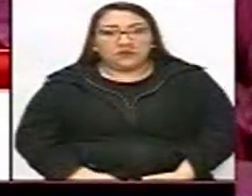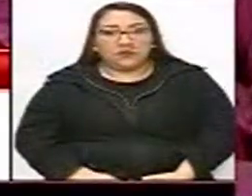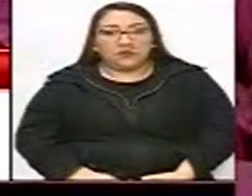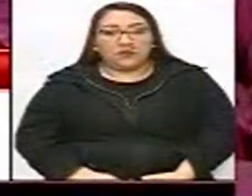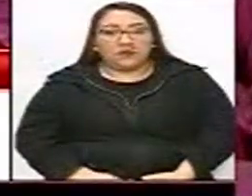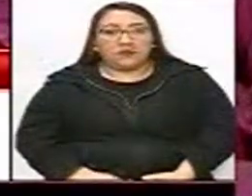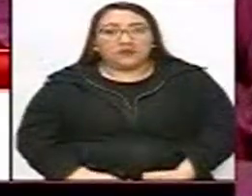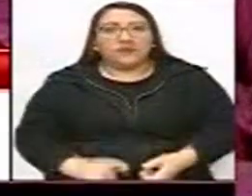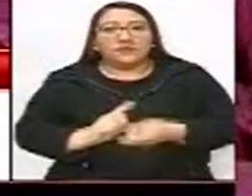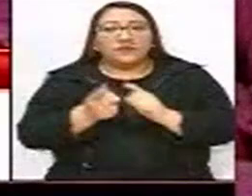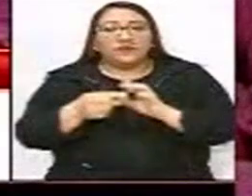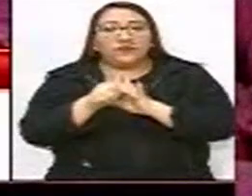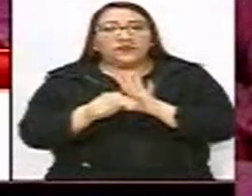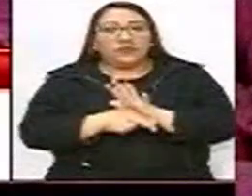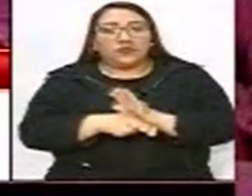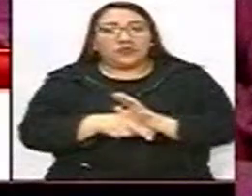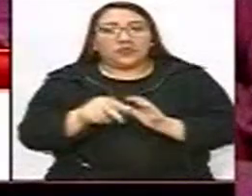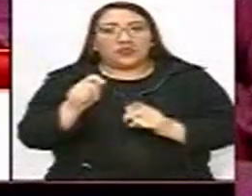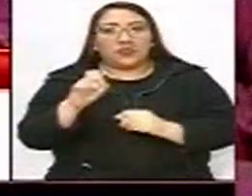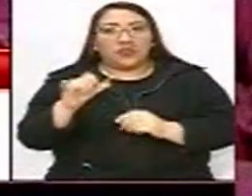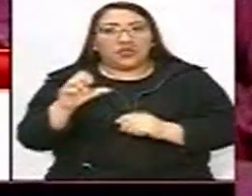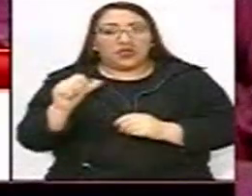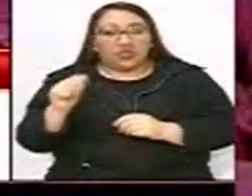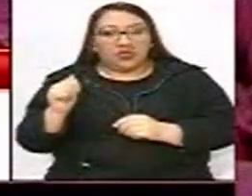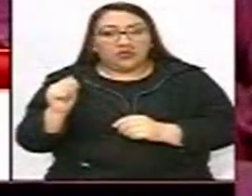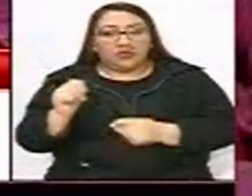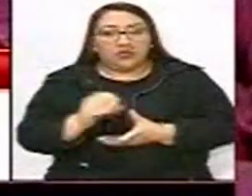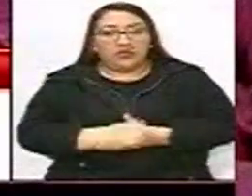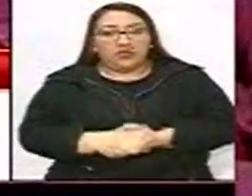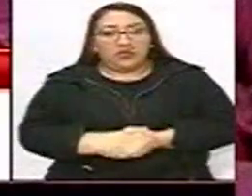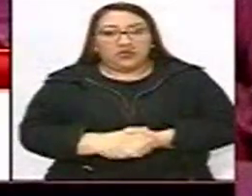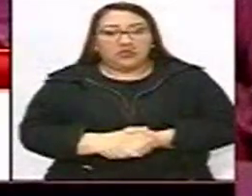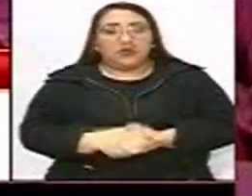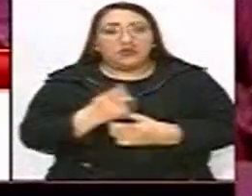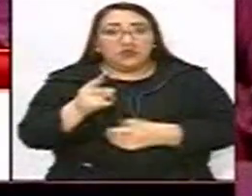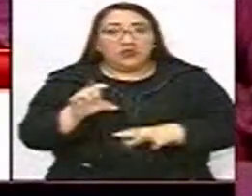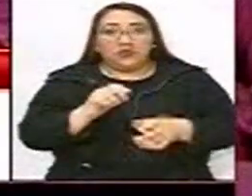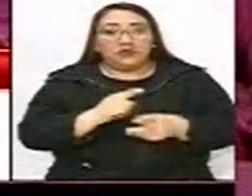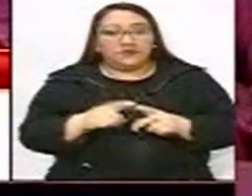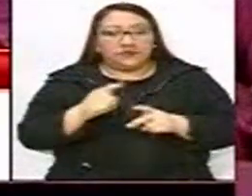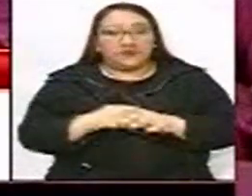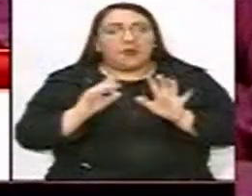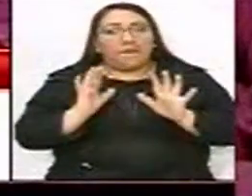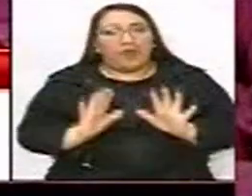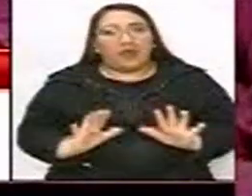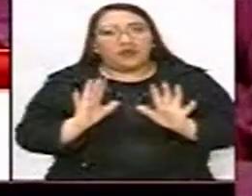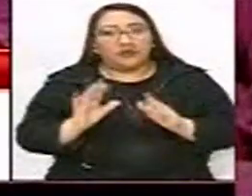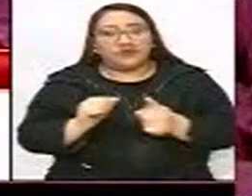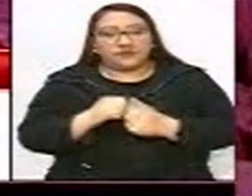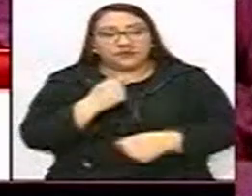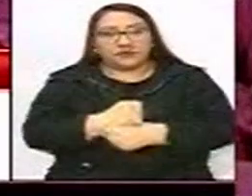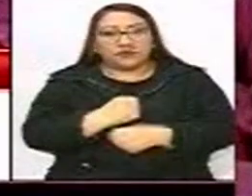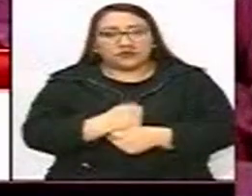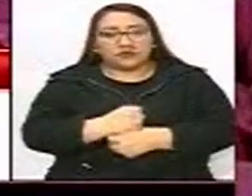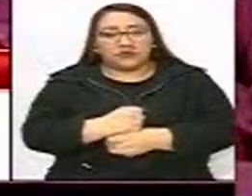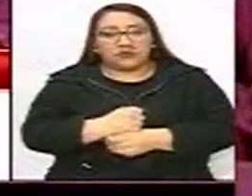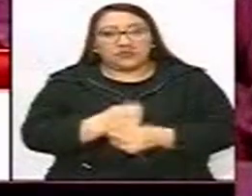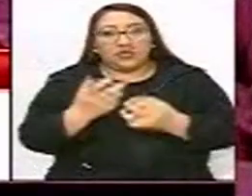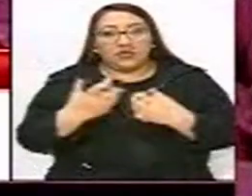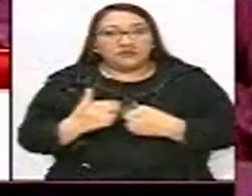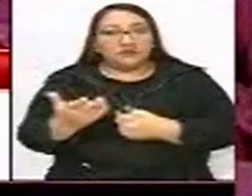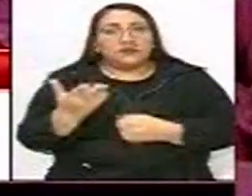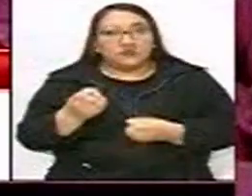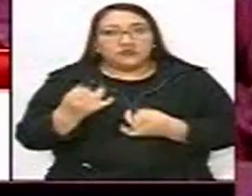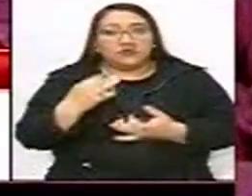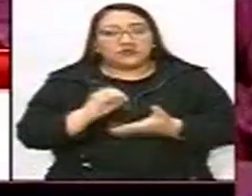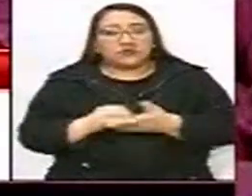cambios en las normas técnicas ASTO, riesgo geológico, y eso generó una serie de paralizaciones en la ejecución de la obra y la empresa reclamó